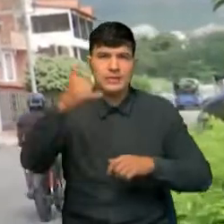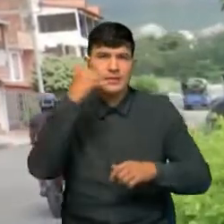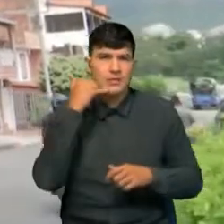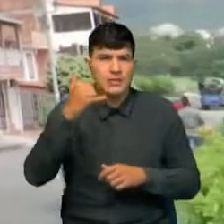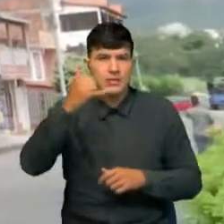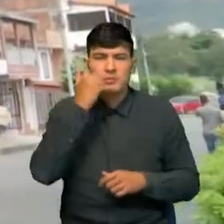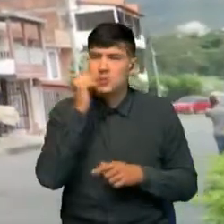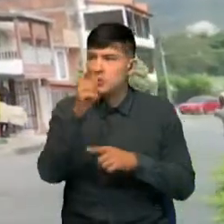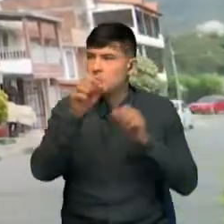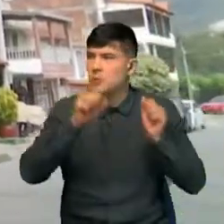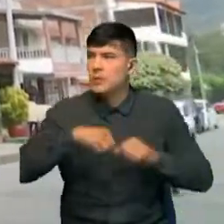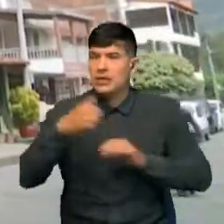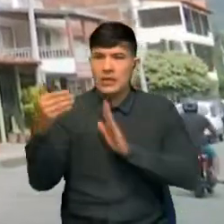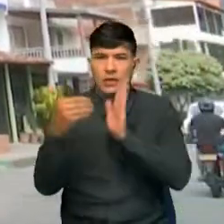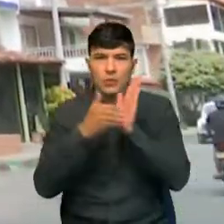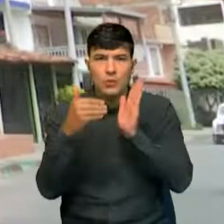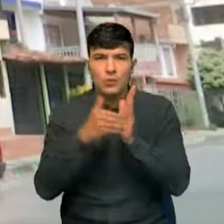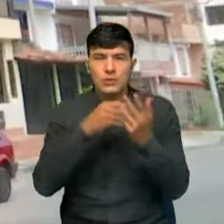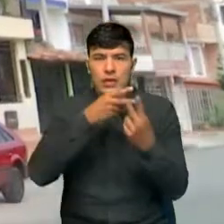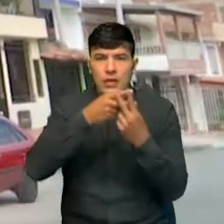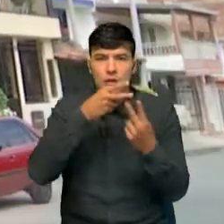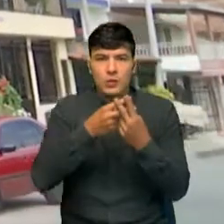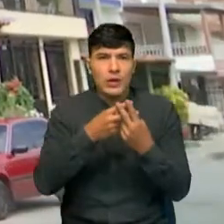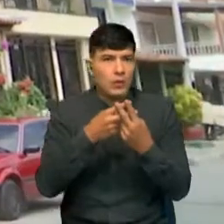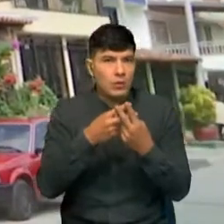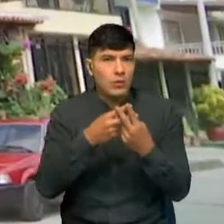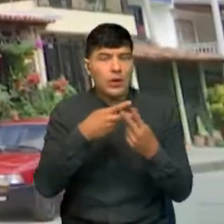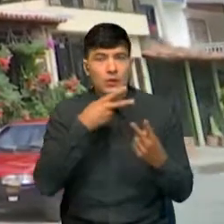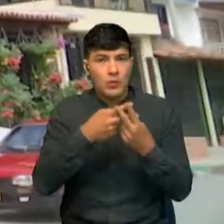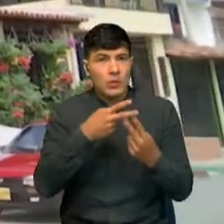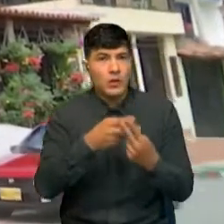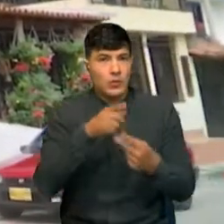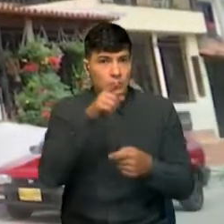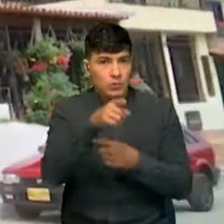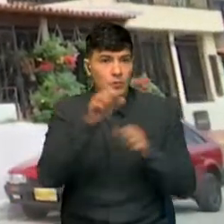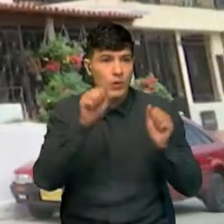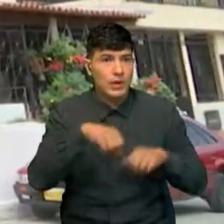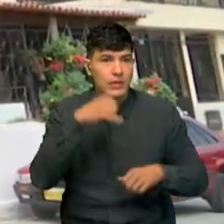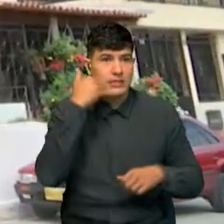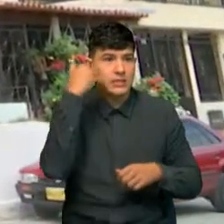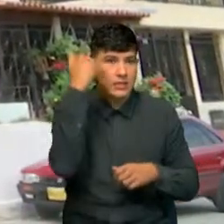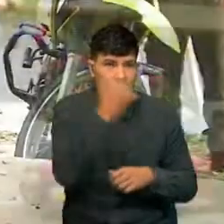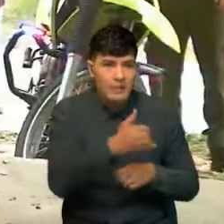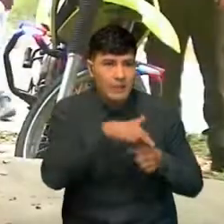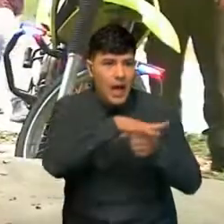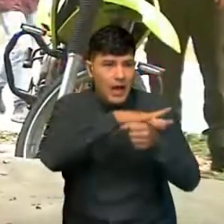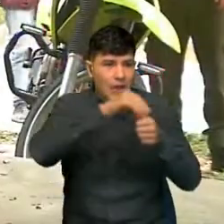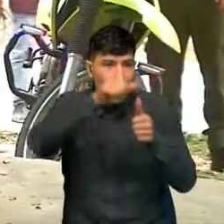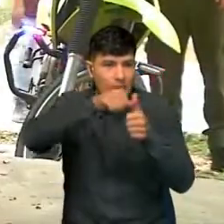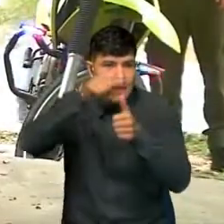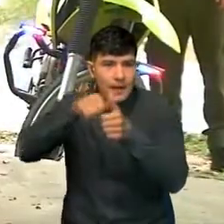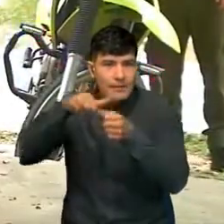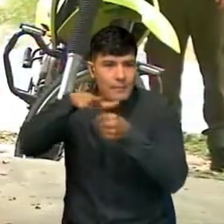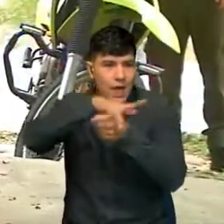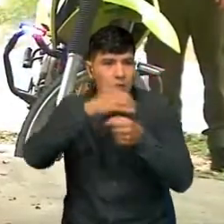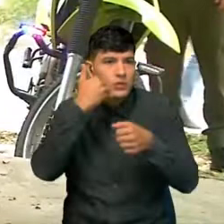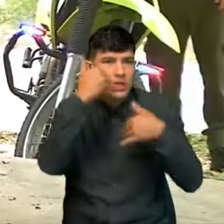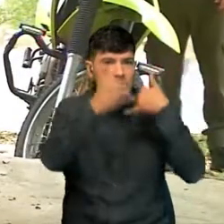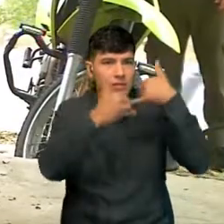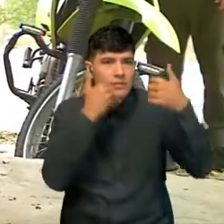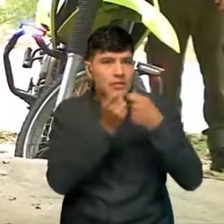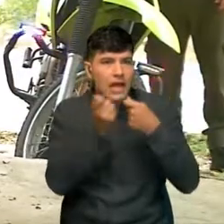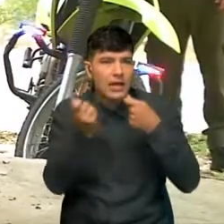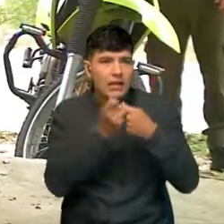a ustedes, el número del cuadrante fundamental, para que ustedes nos den información que nos conduzcan